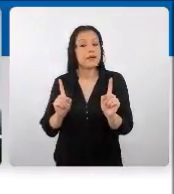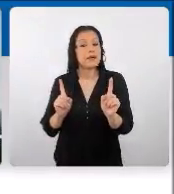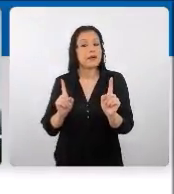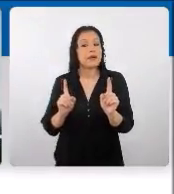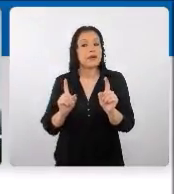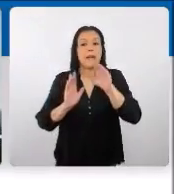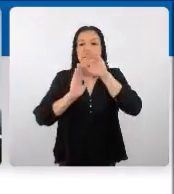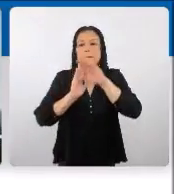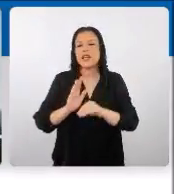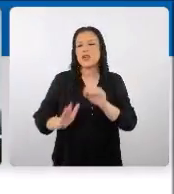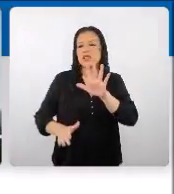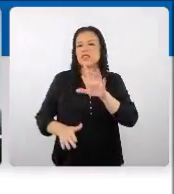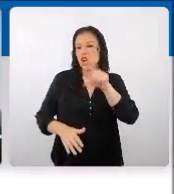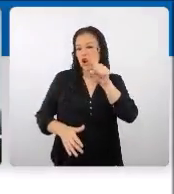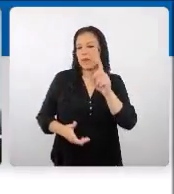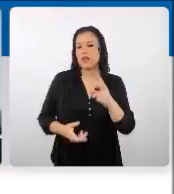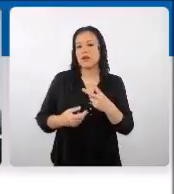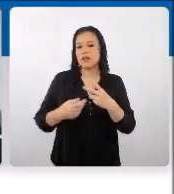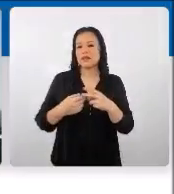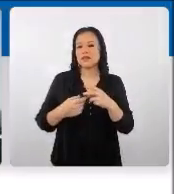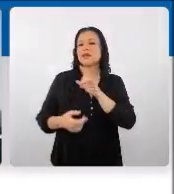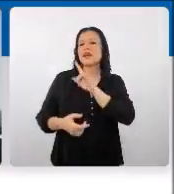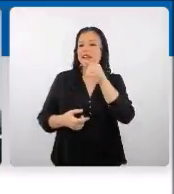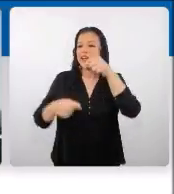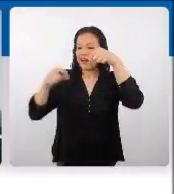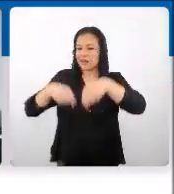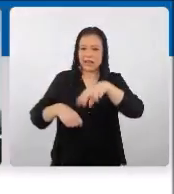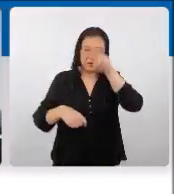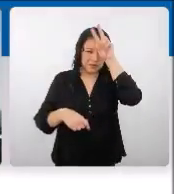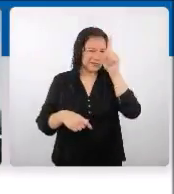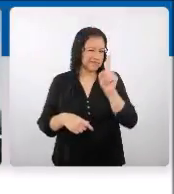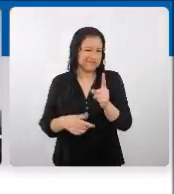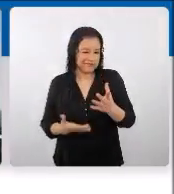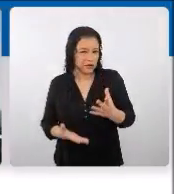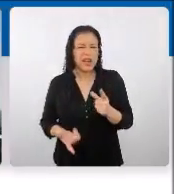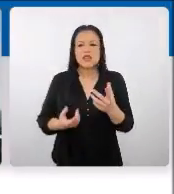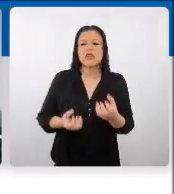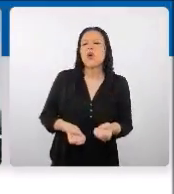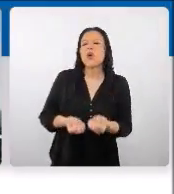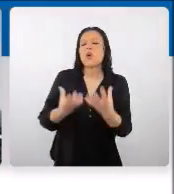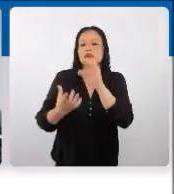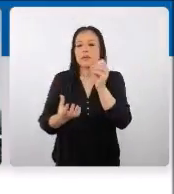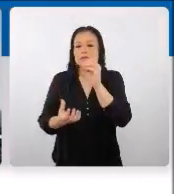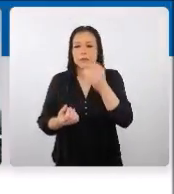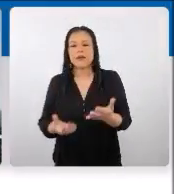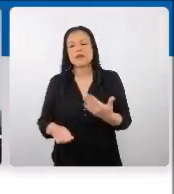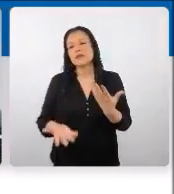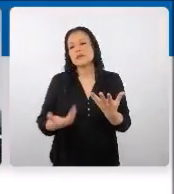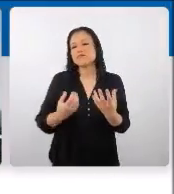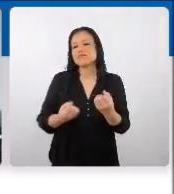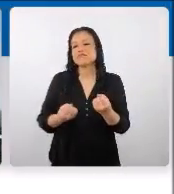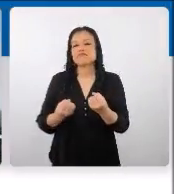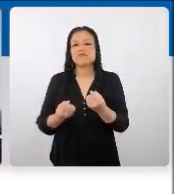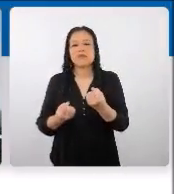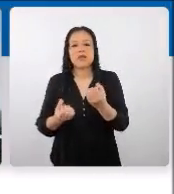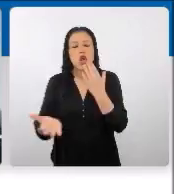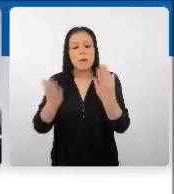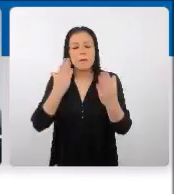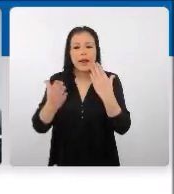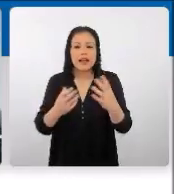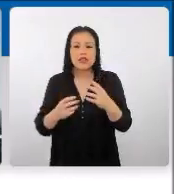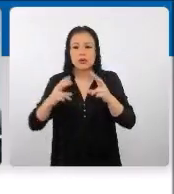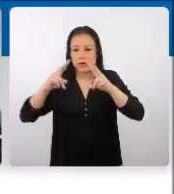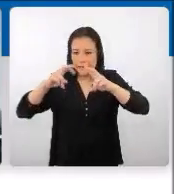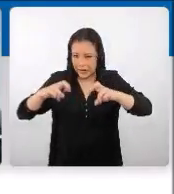de 5 millones serían los que visitarían el Perú. ¿Okay? Esto calculado a partir de la población de estudio de estos 3 estados, que